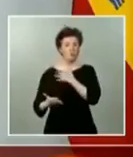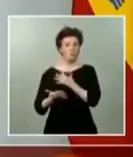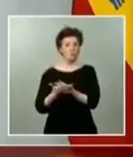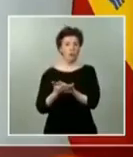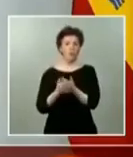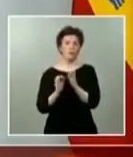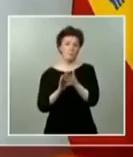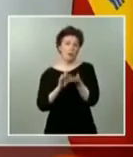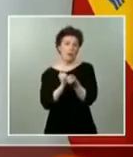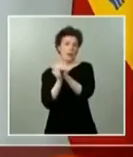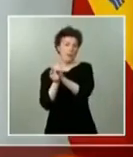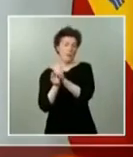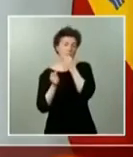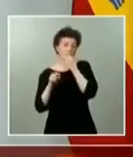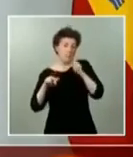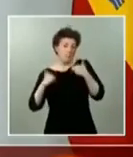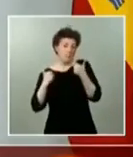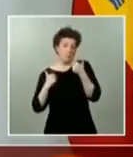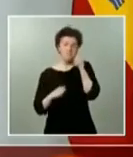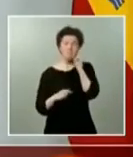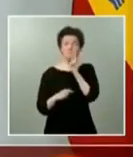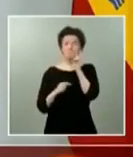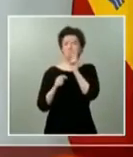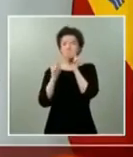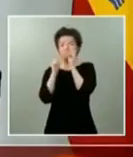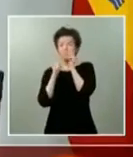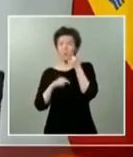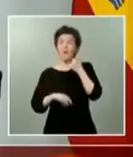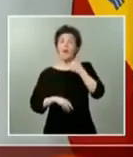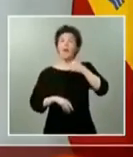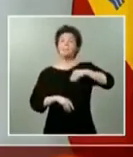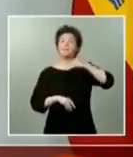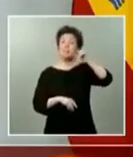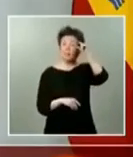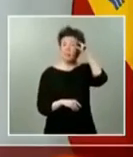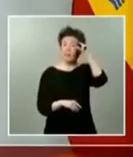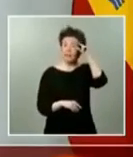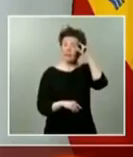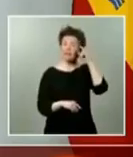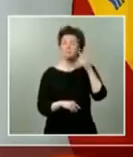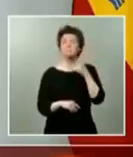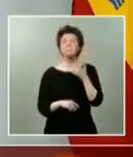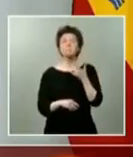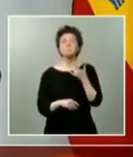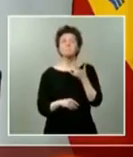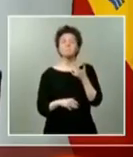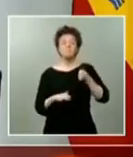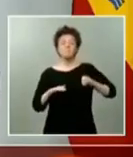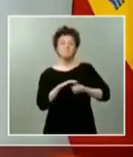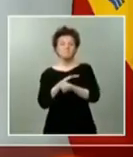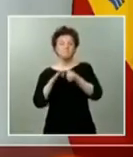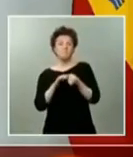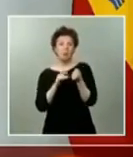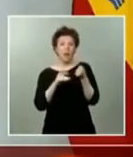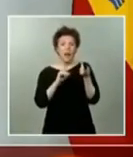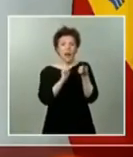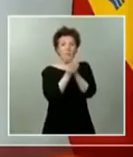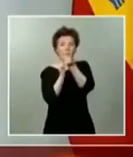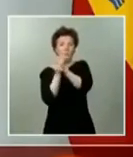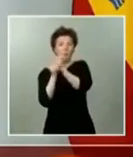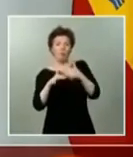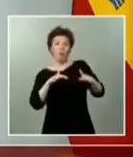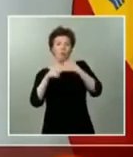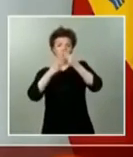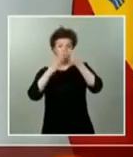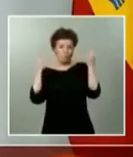me permiten, estamos observando cómo el presidente Biden está insertando vientos de cambio en toda la acción pública, en la